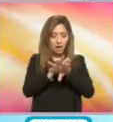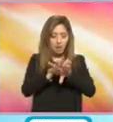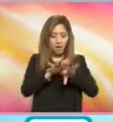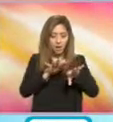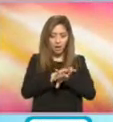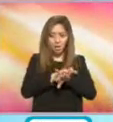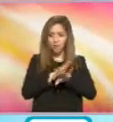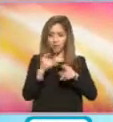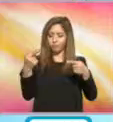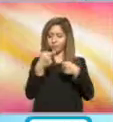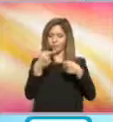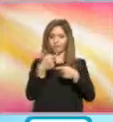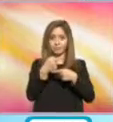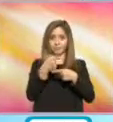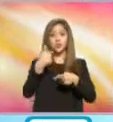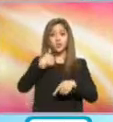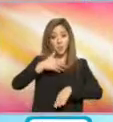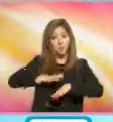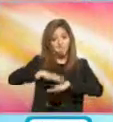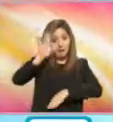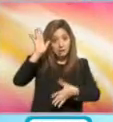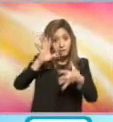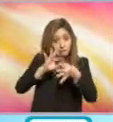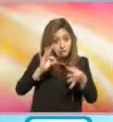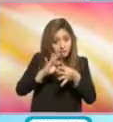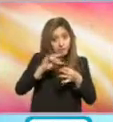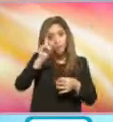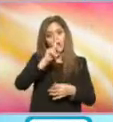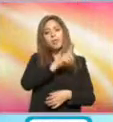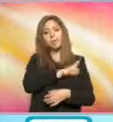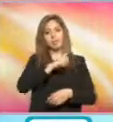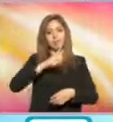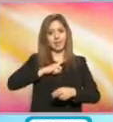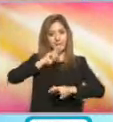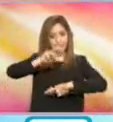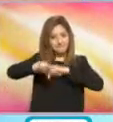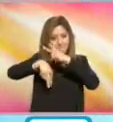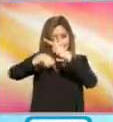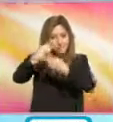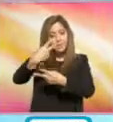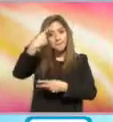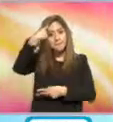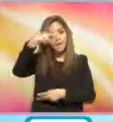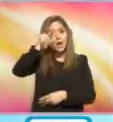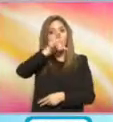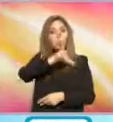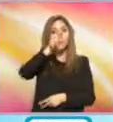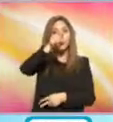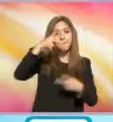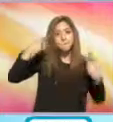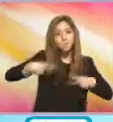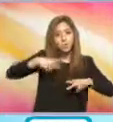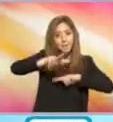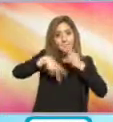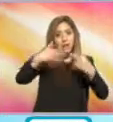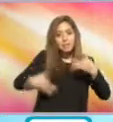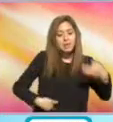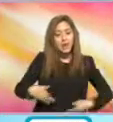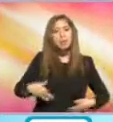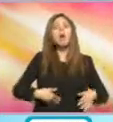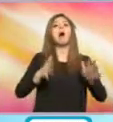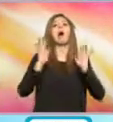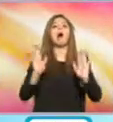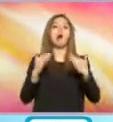van diciendo. Vayan a ver, no les puedo contar más porque es un thriller y cada una de las cosas que van pasando te va llevando a la otra.